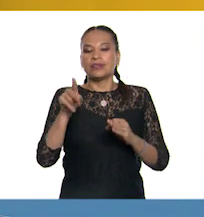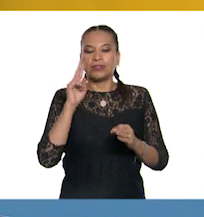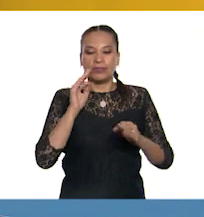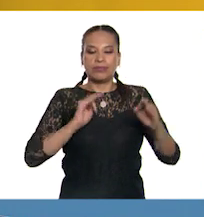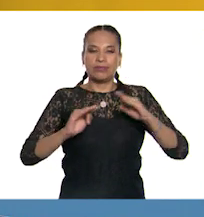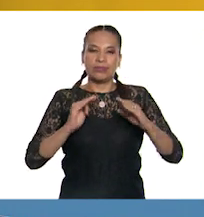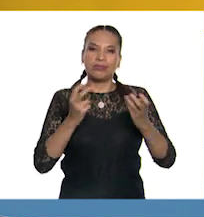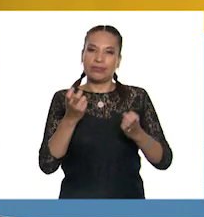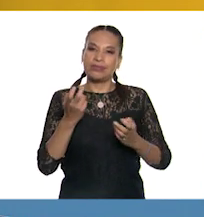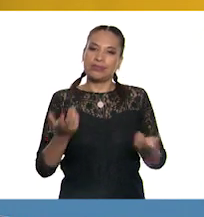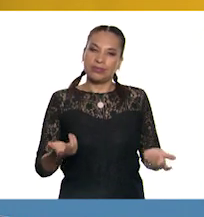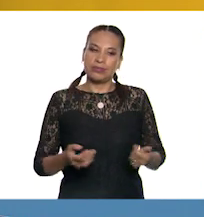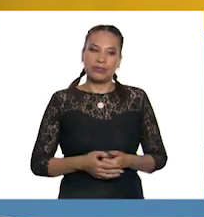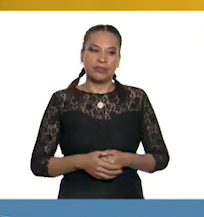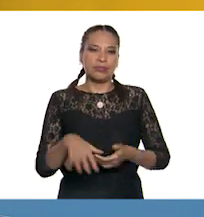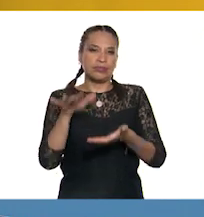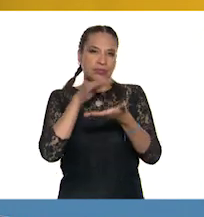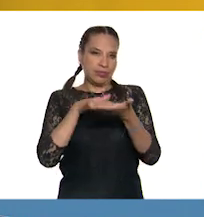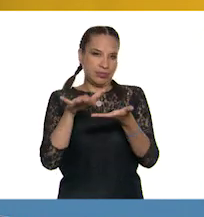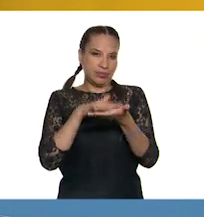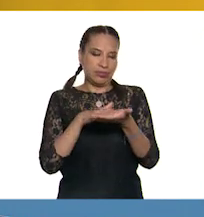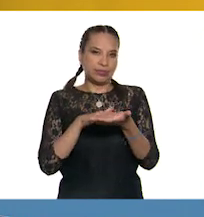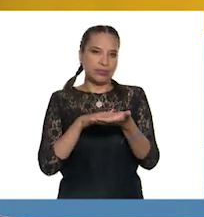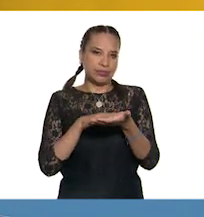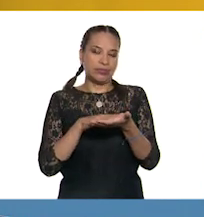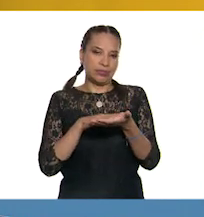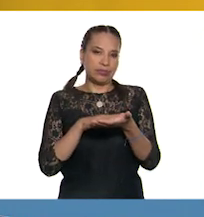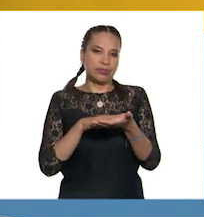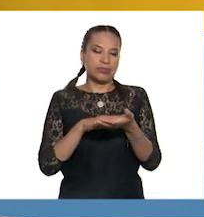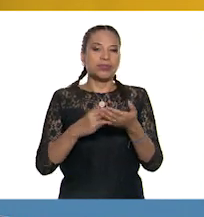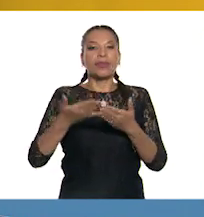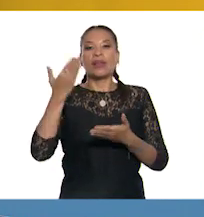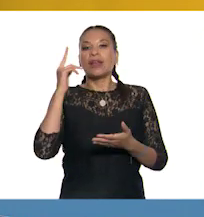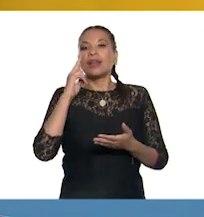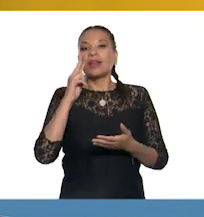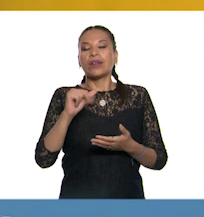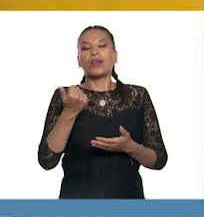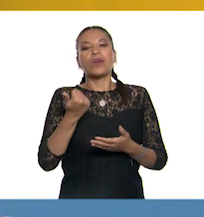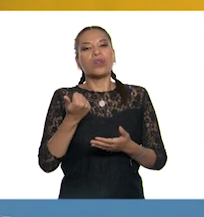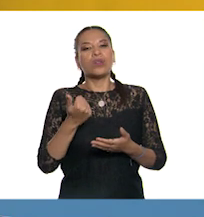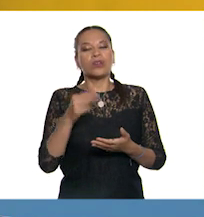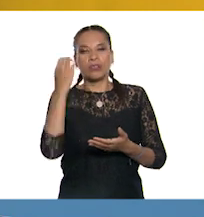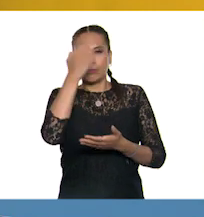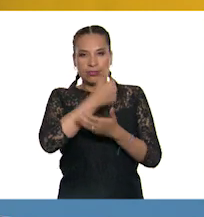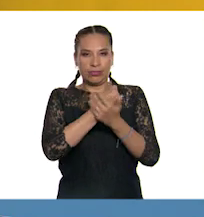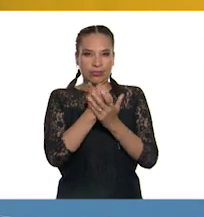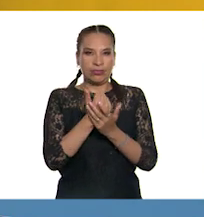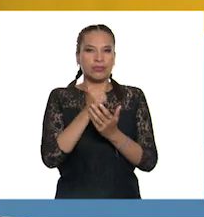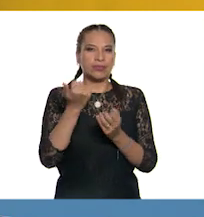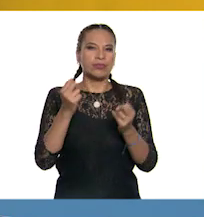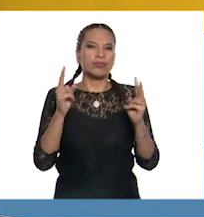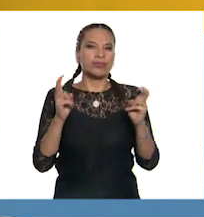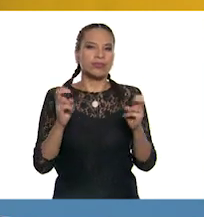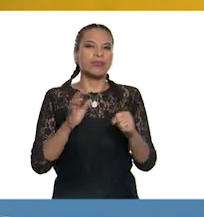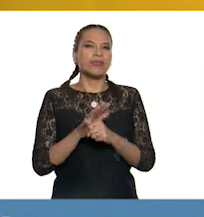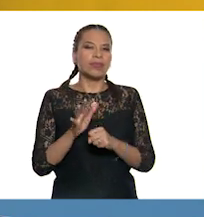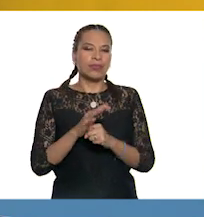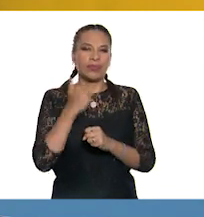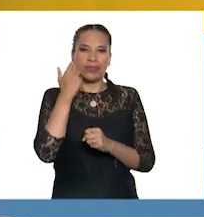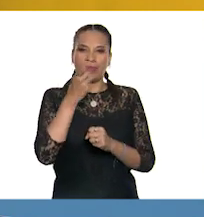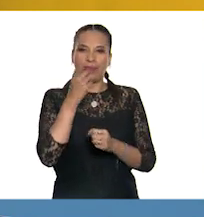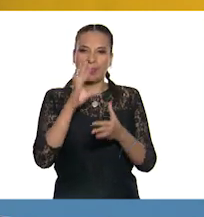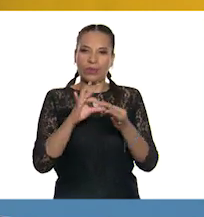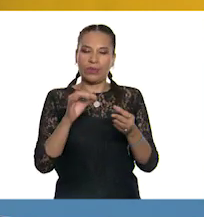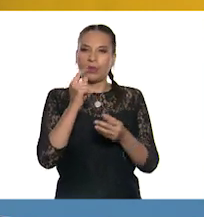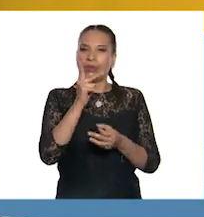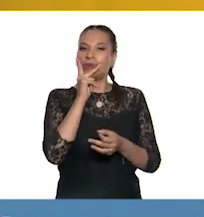ejercicio lector, precisamente. Y antes de pasar al análisis del siguiente texto, quiero resaltar